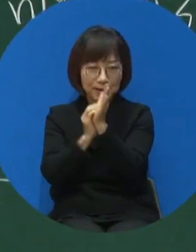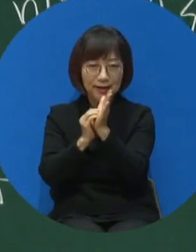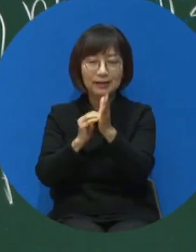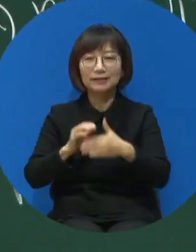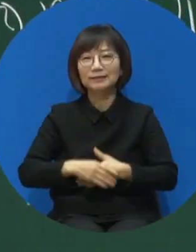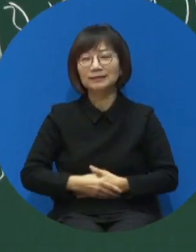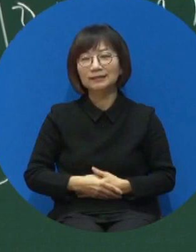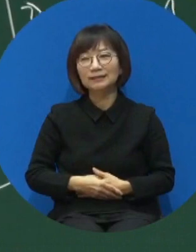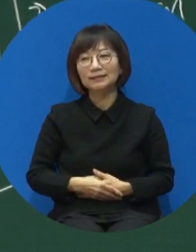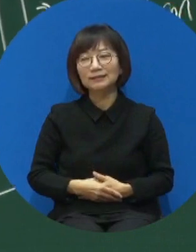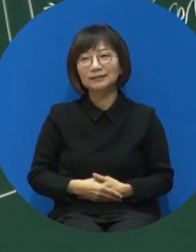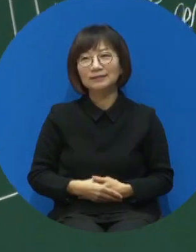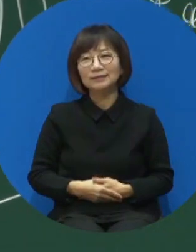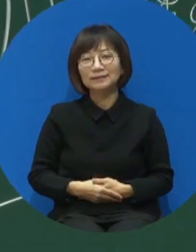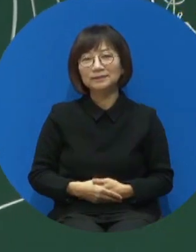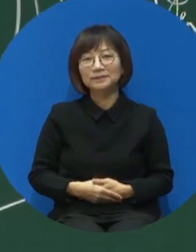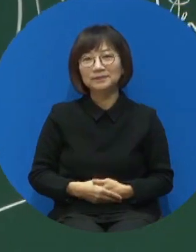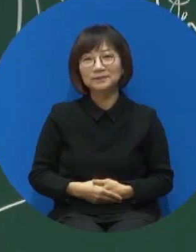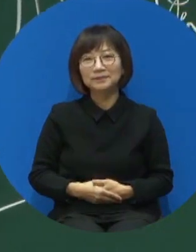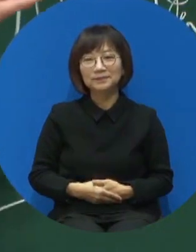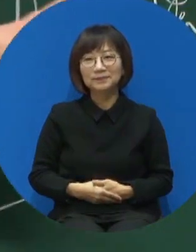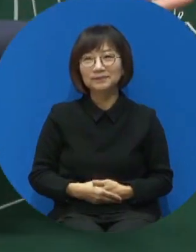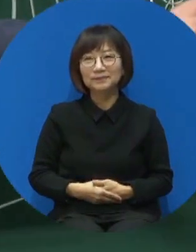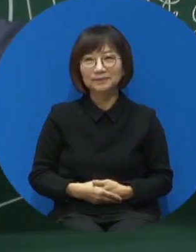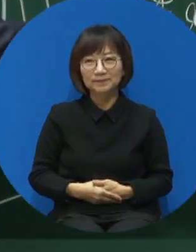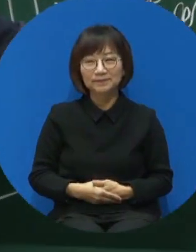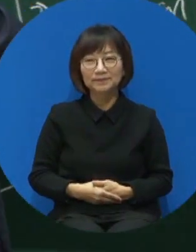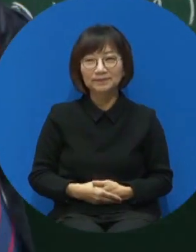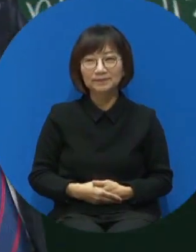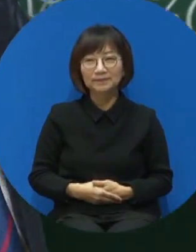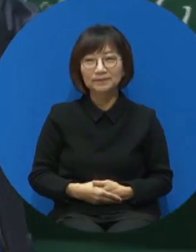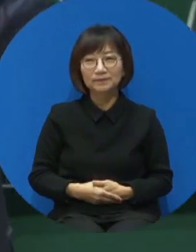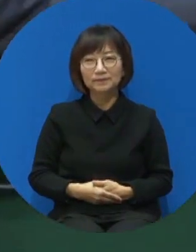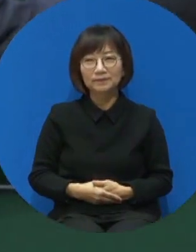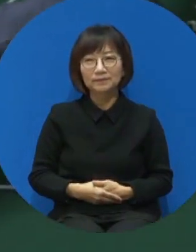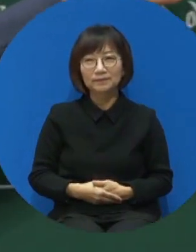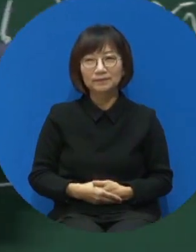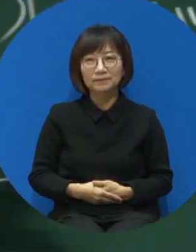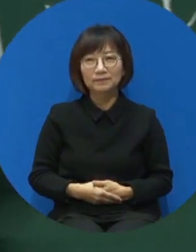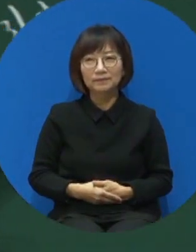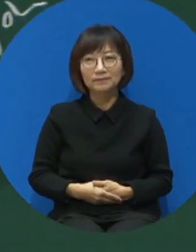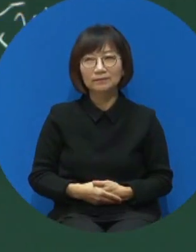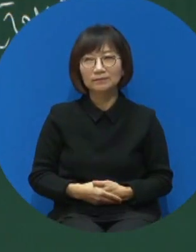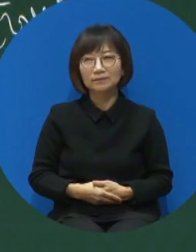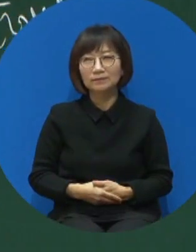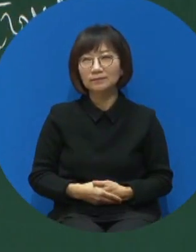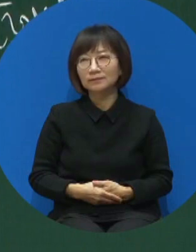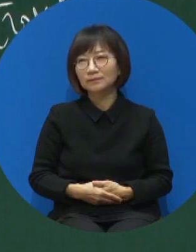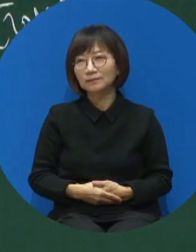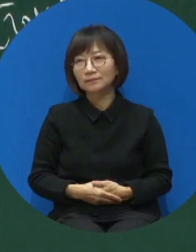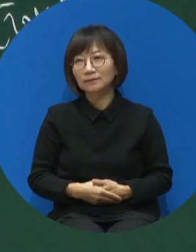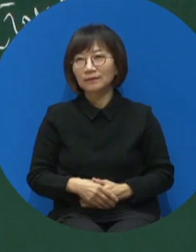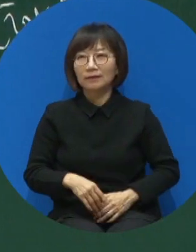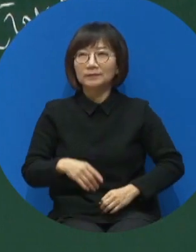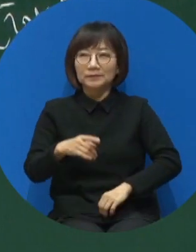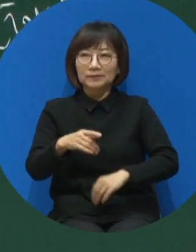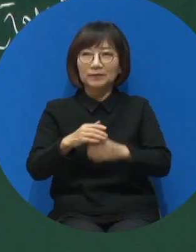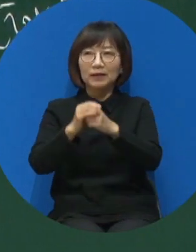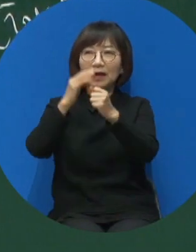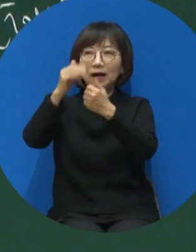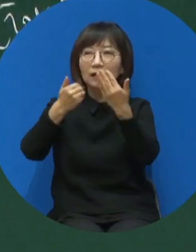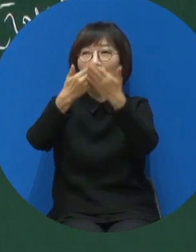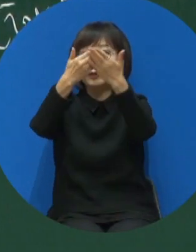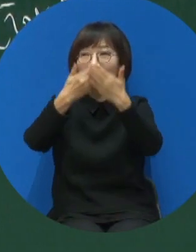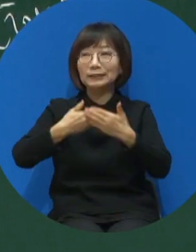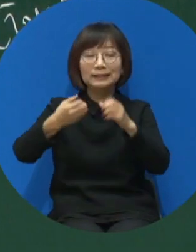importante verdad quien vuelve madrina y que mándela ya que es lo que lleva a cabo esto este último pong y como lo mandó se da esta